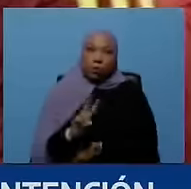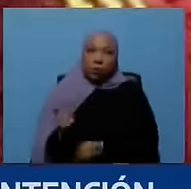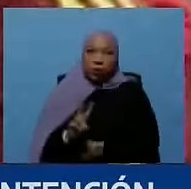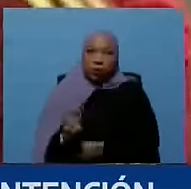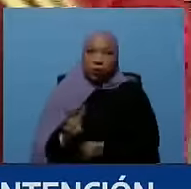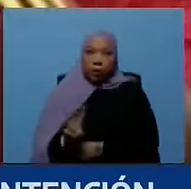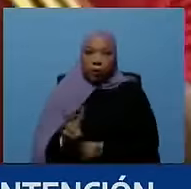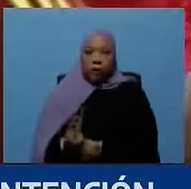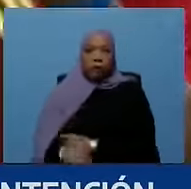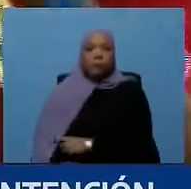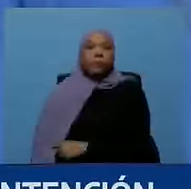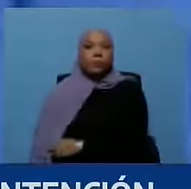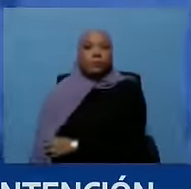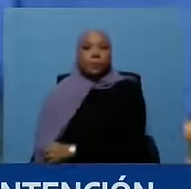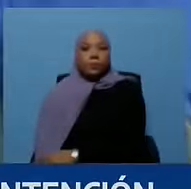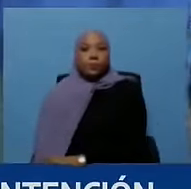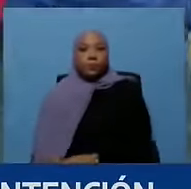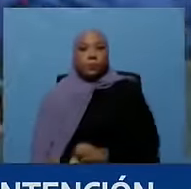Venezuela.